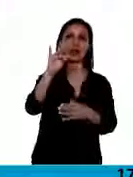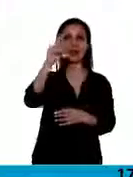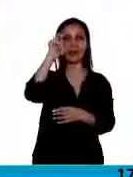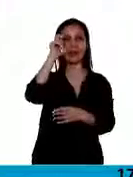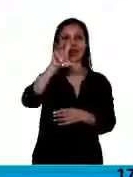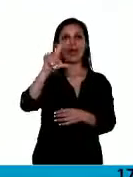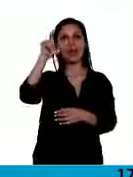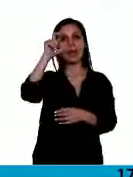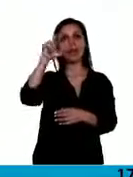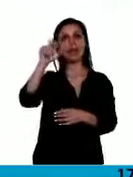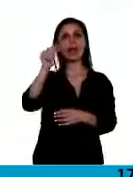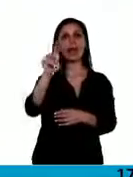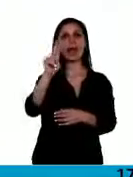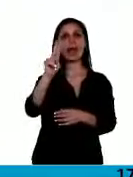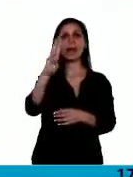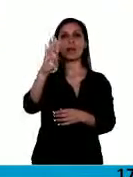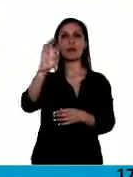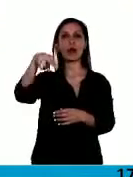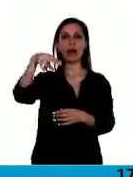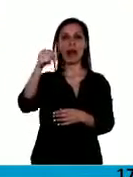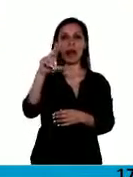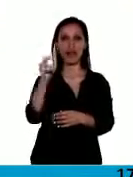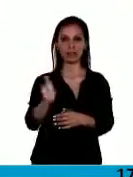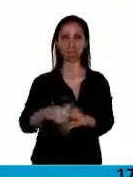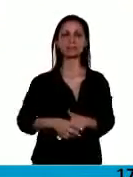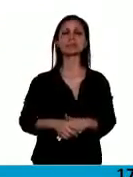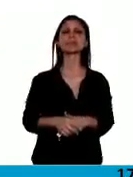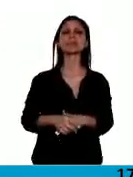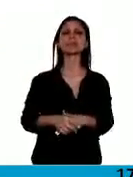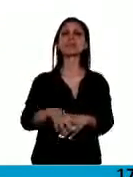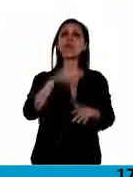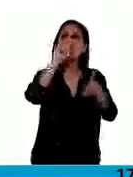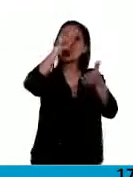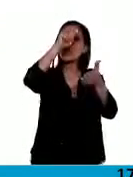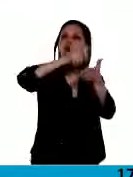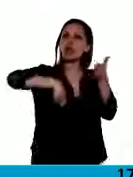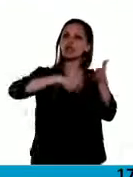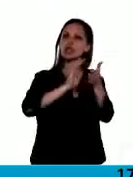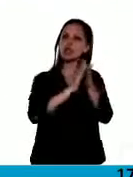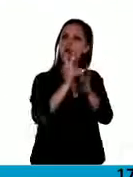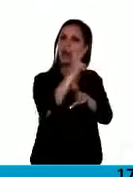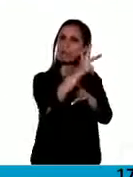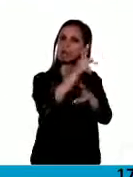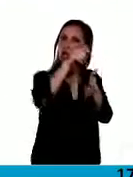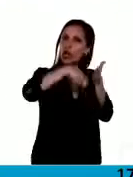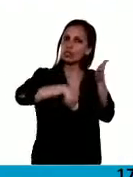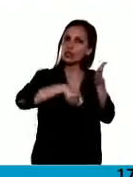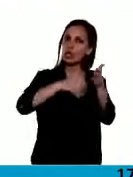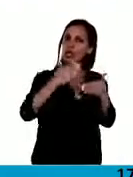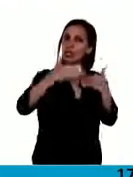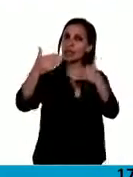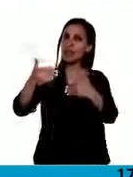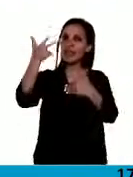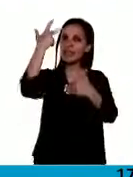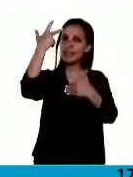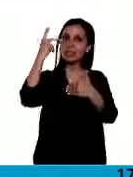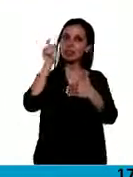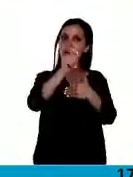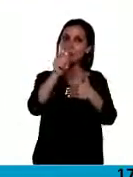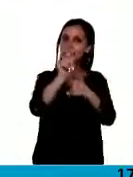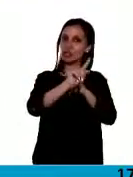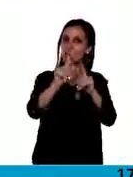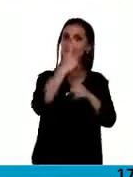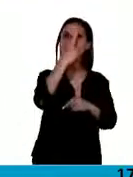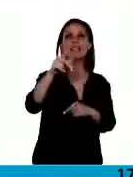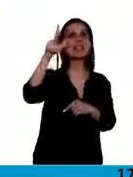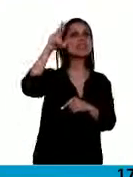Gracias, señor presidente. Una corrección a lo que usted leía recién, no son 18 meses, son 180 días.